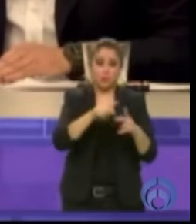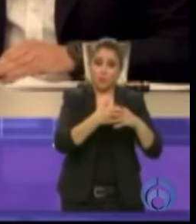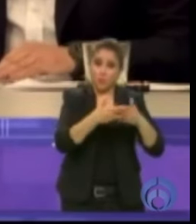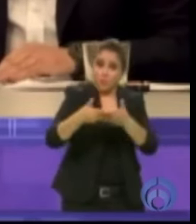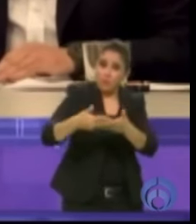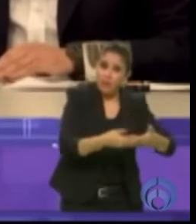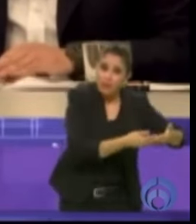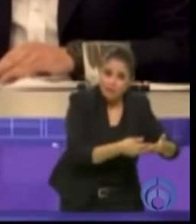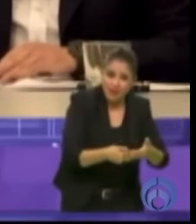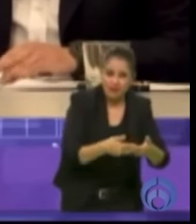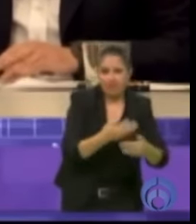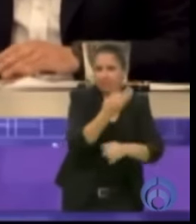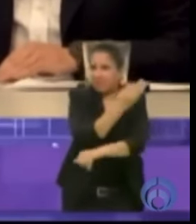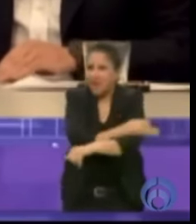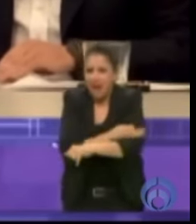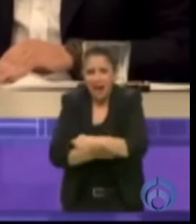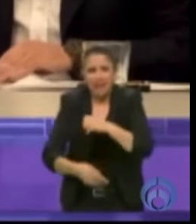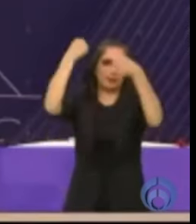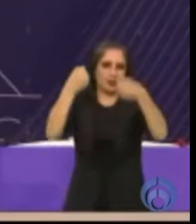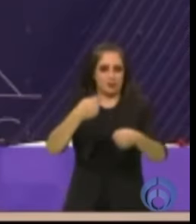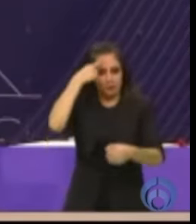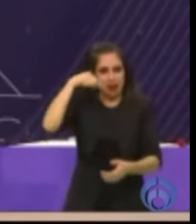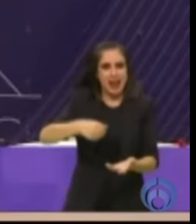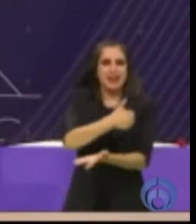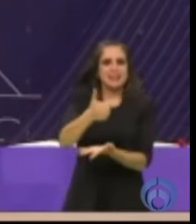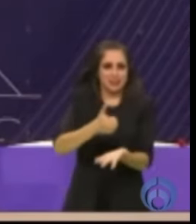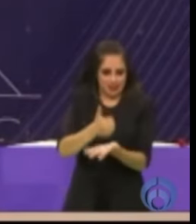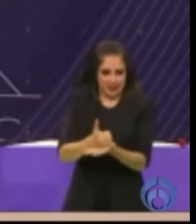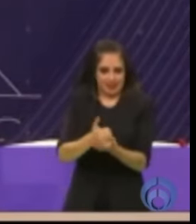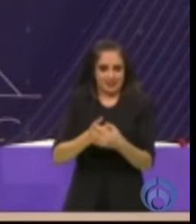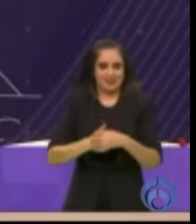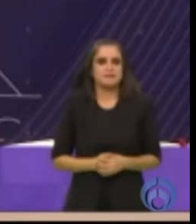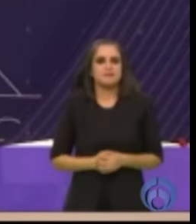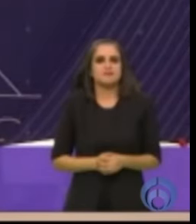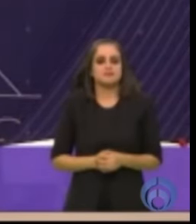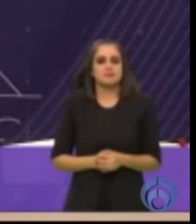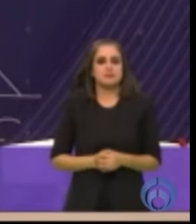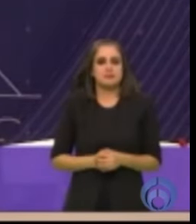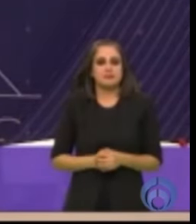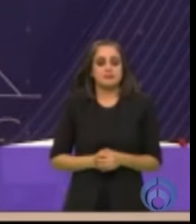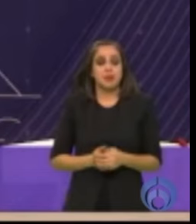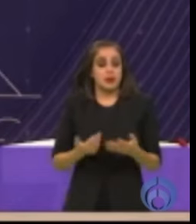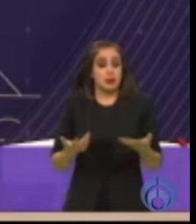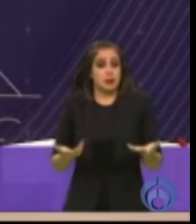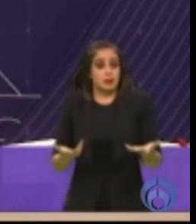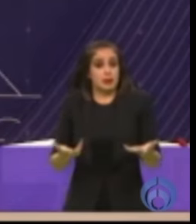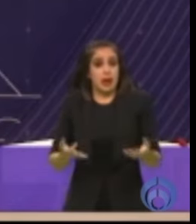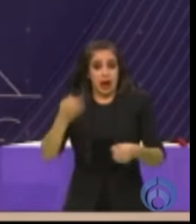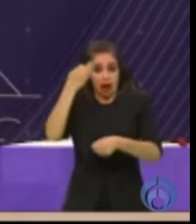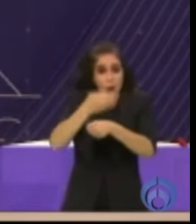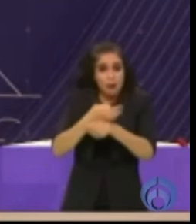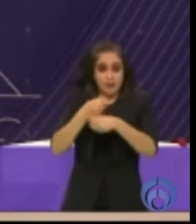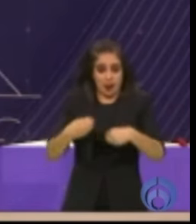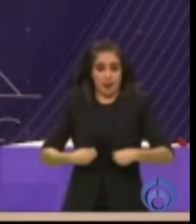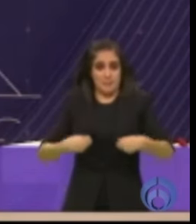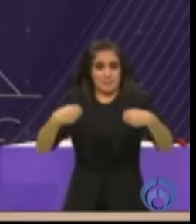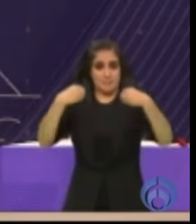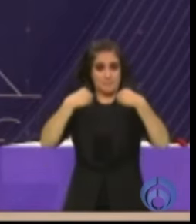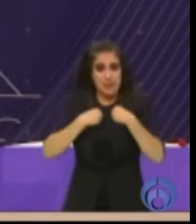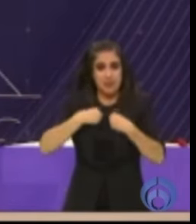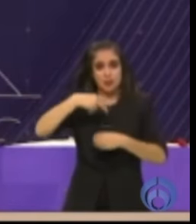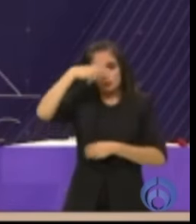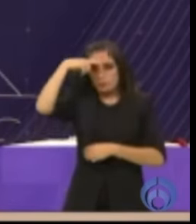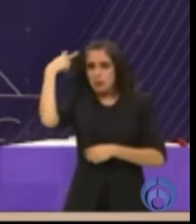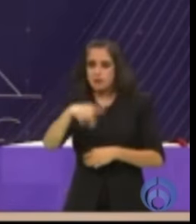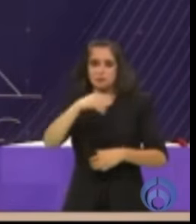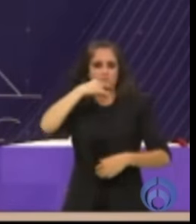los detalles, sino en ¿quieres más seguridad? ¿Quieres más medicinas? ¿Quieres mejor movilidad? Si crees que